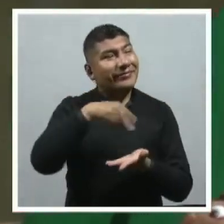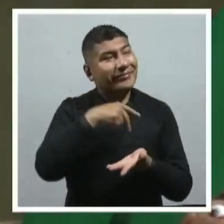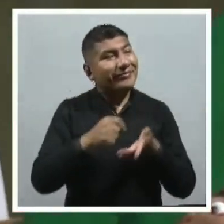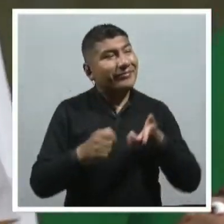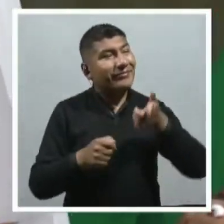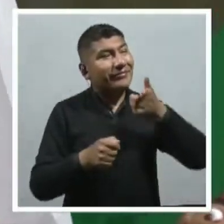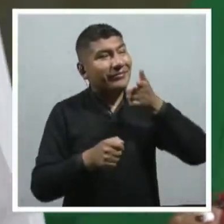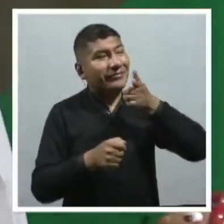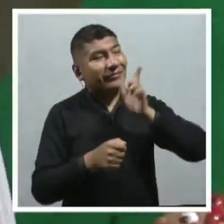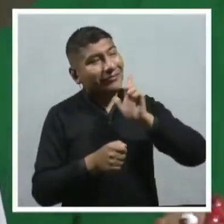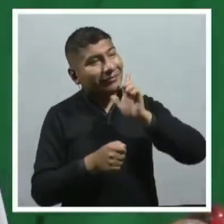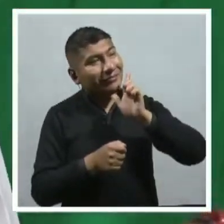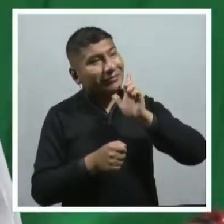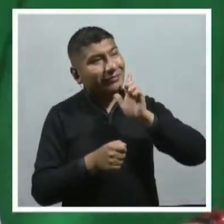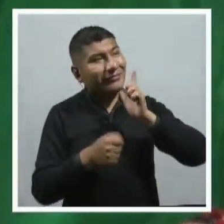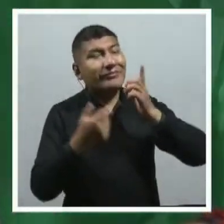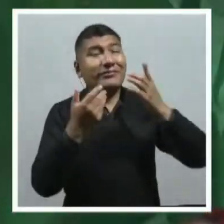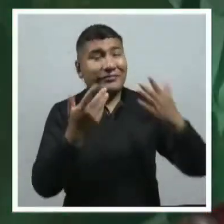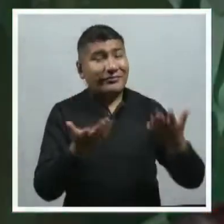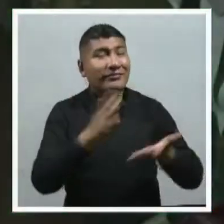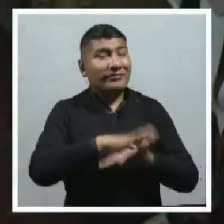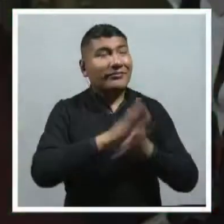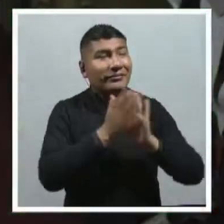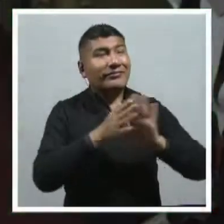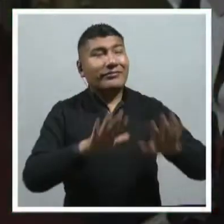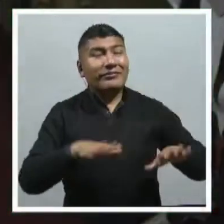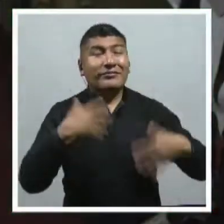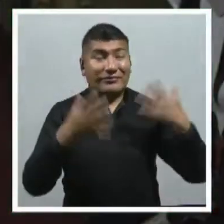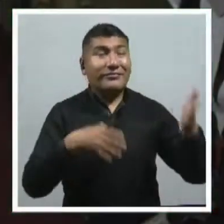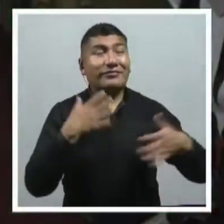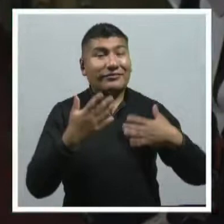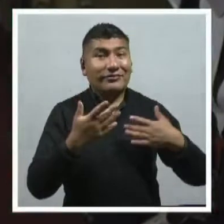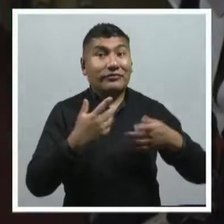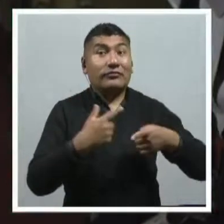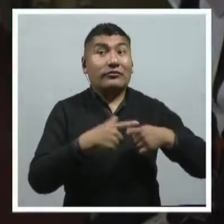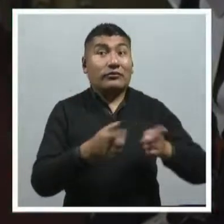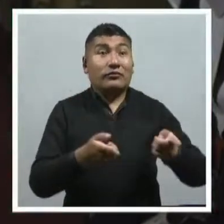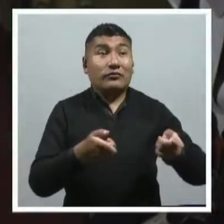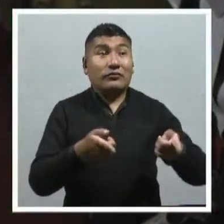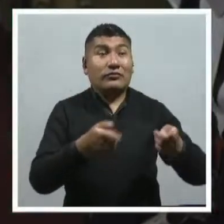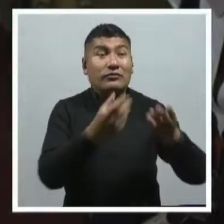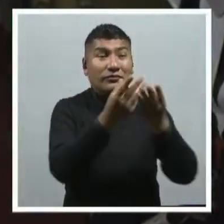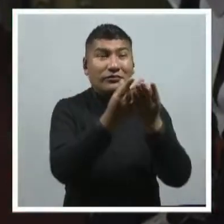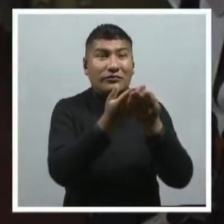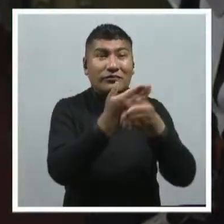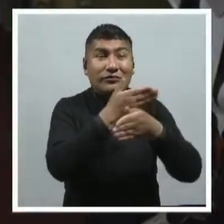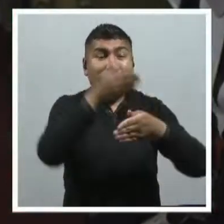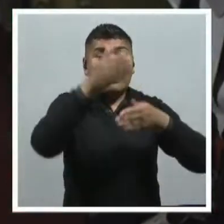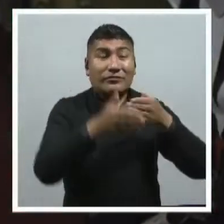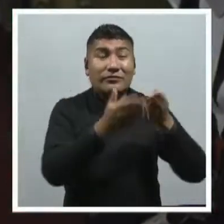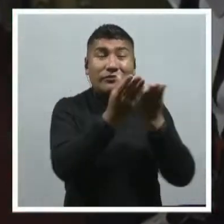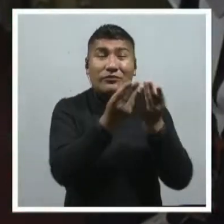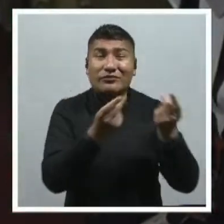tomando, tienes paz y felicidad. Pero cuando pasa eso,